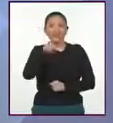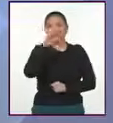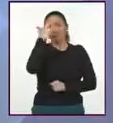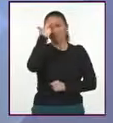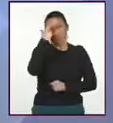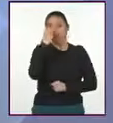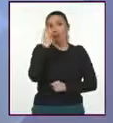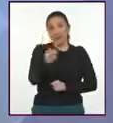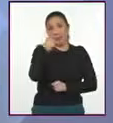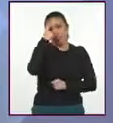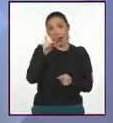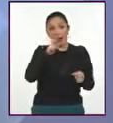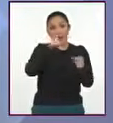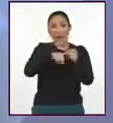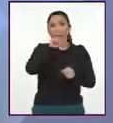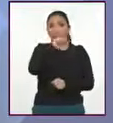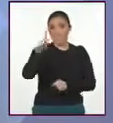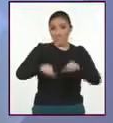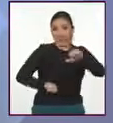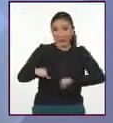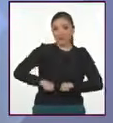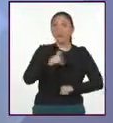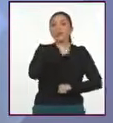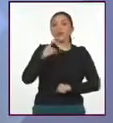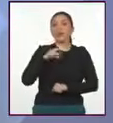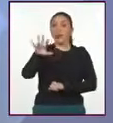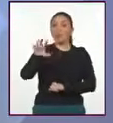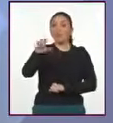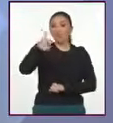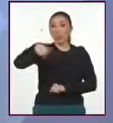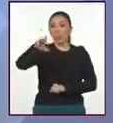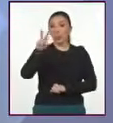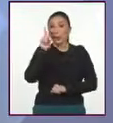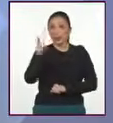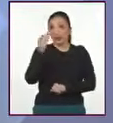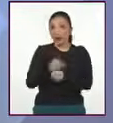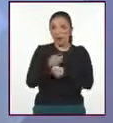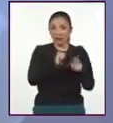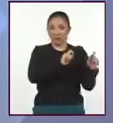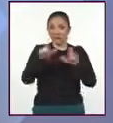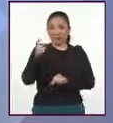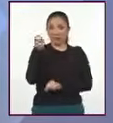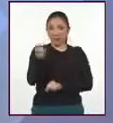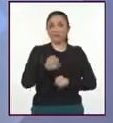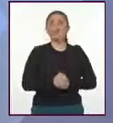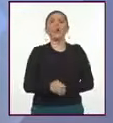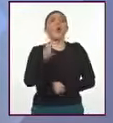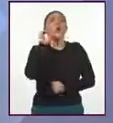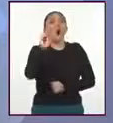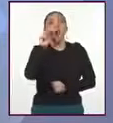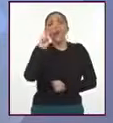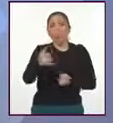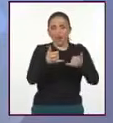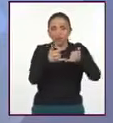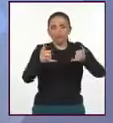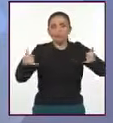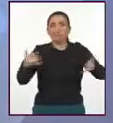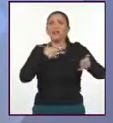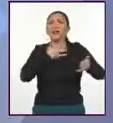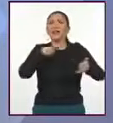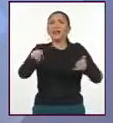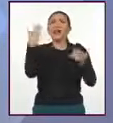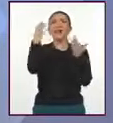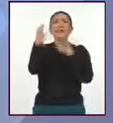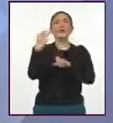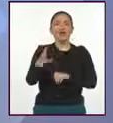que para ingresar a esta actividad tienen que escanear el código QR que está apareciendo en pantalla o a través del enlace que está en nuestro chat